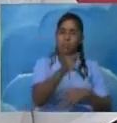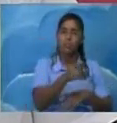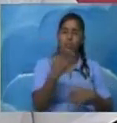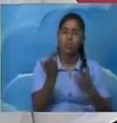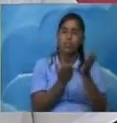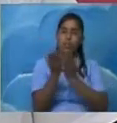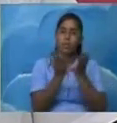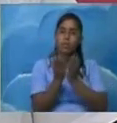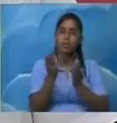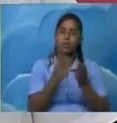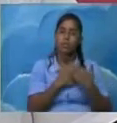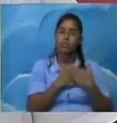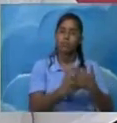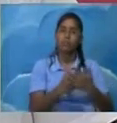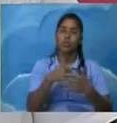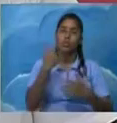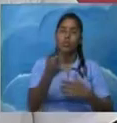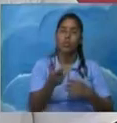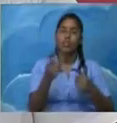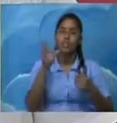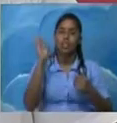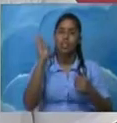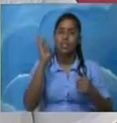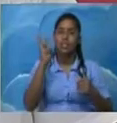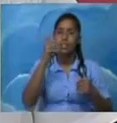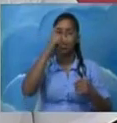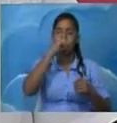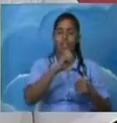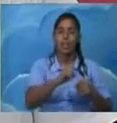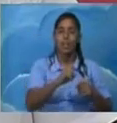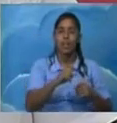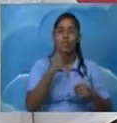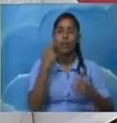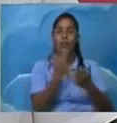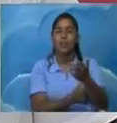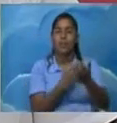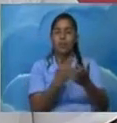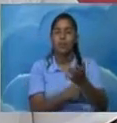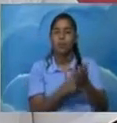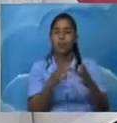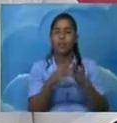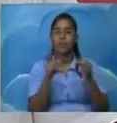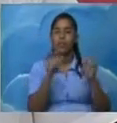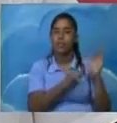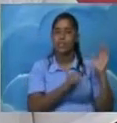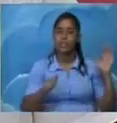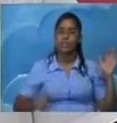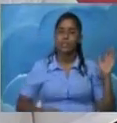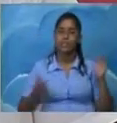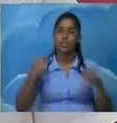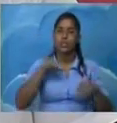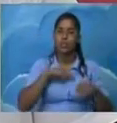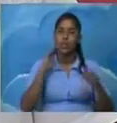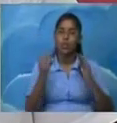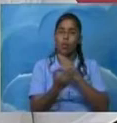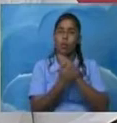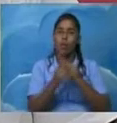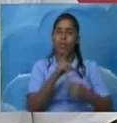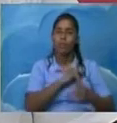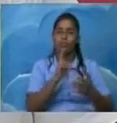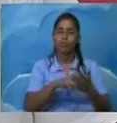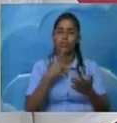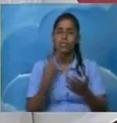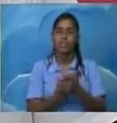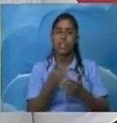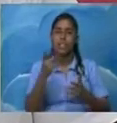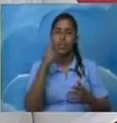servido gratuitamente durante 6 años. Hermano, el Señor nos guarde de nosotros caer en